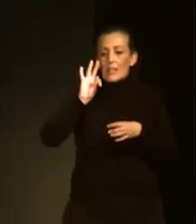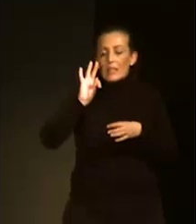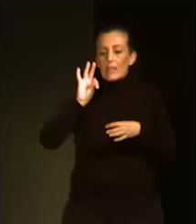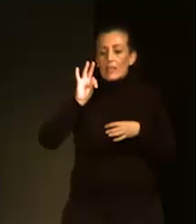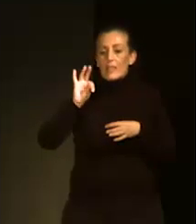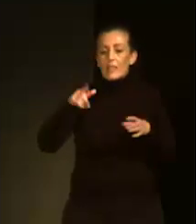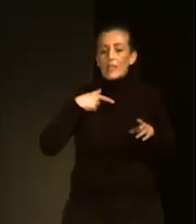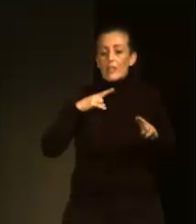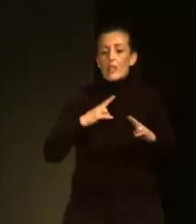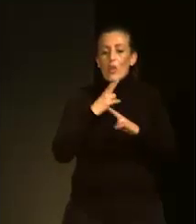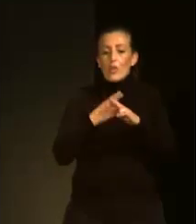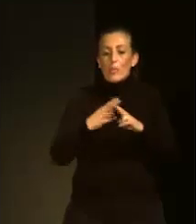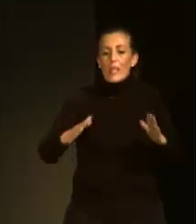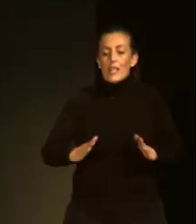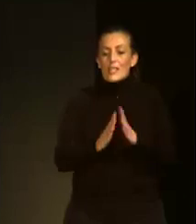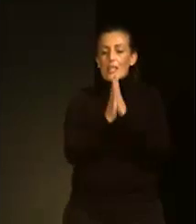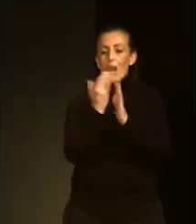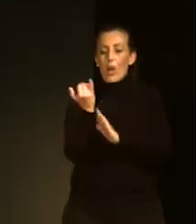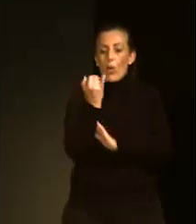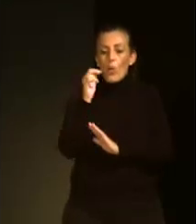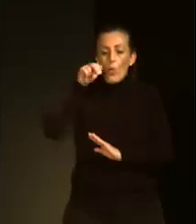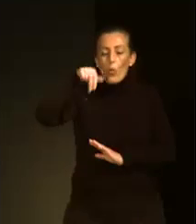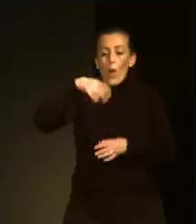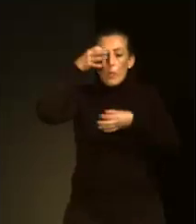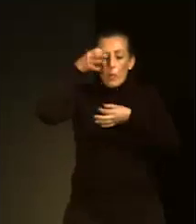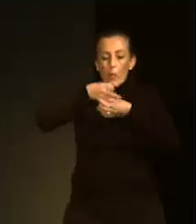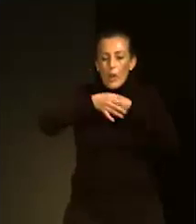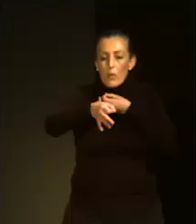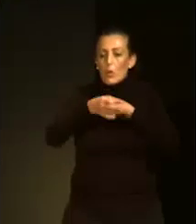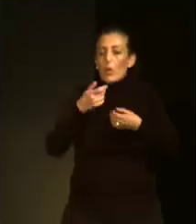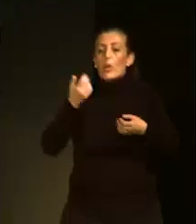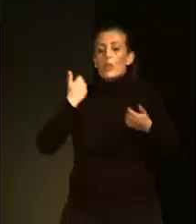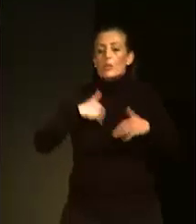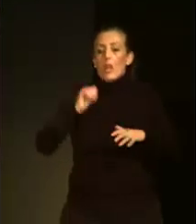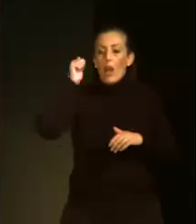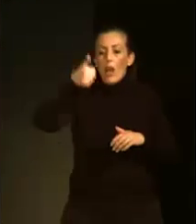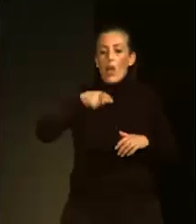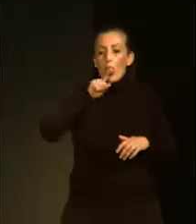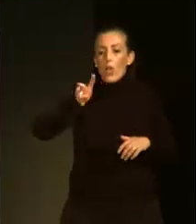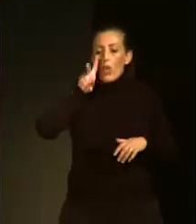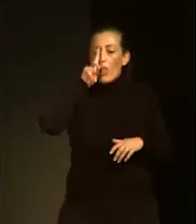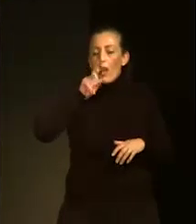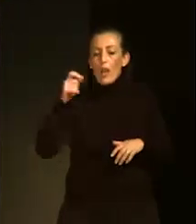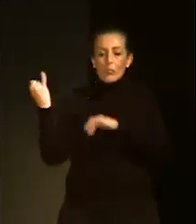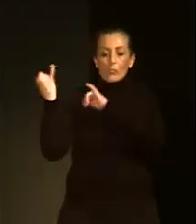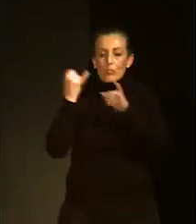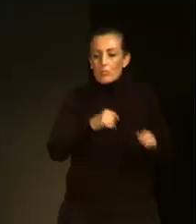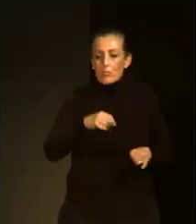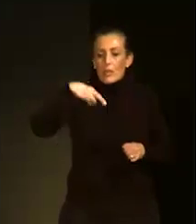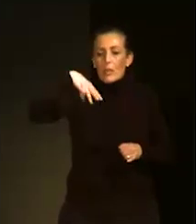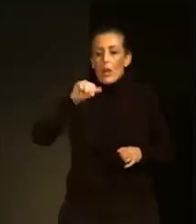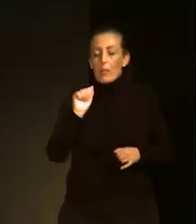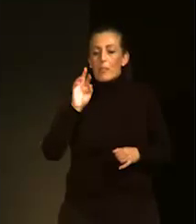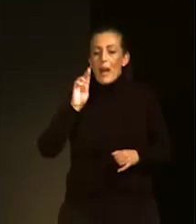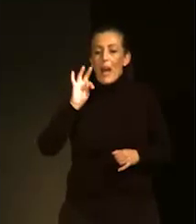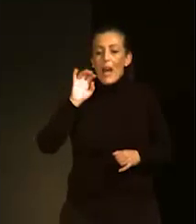en san juan sacatepéquez allí hace varios años hace más de 12 años llegaron martín corleto